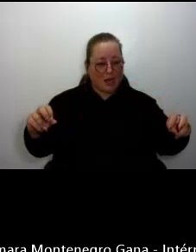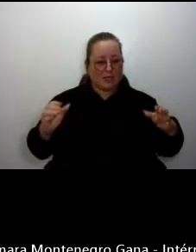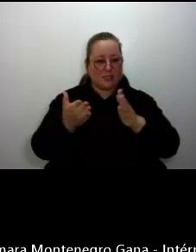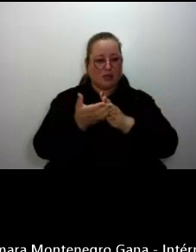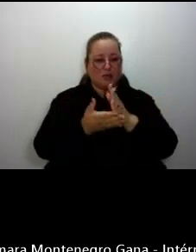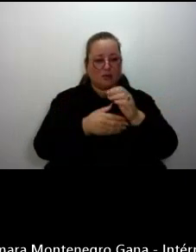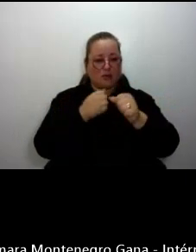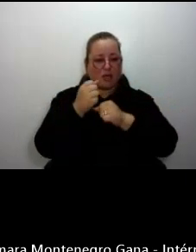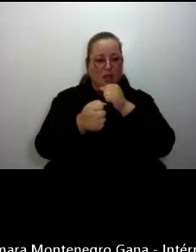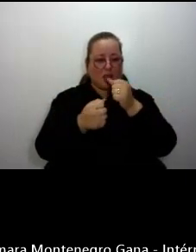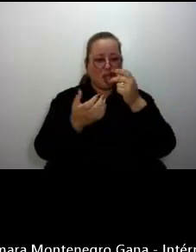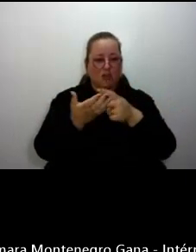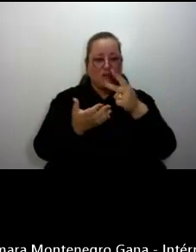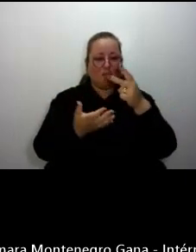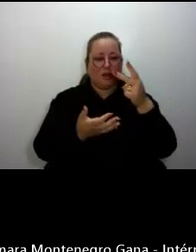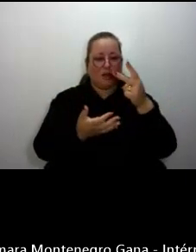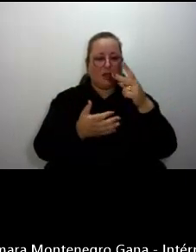partir del año